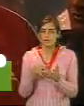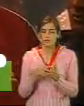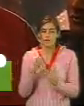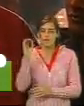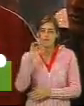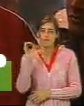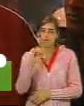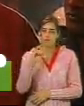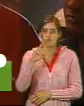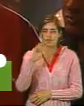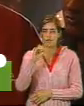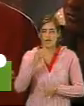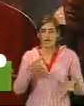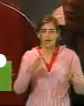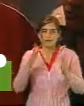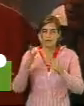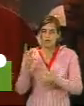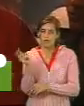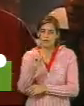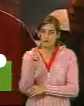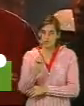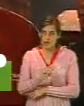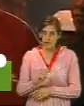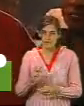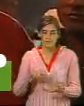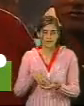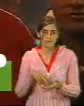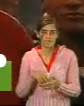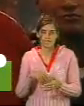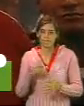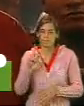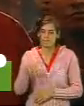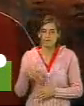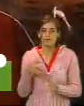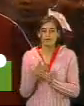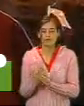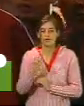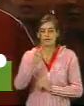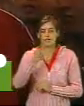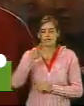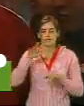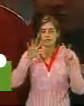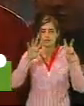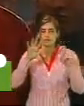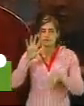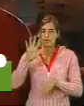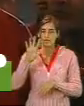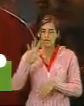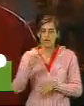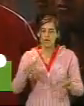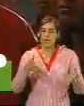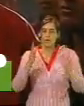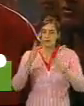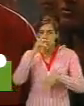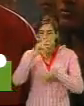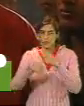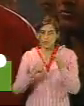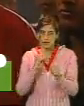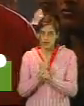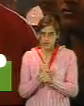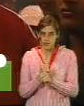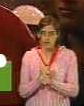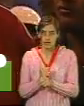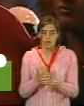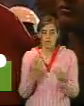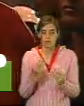promedio de unos 30 edificios al mes, lo cual nos da unos 375 edificios al año y 7.500 apartamentos